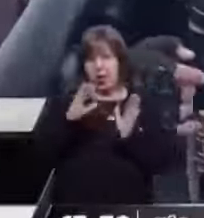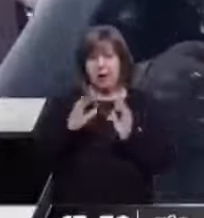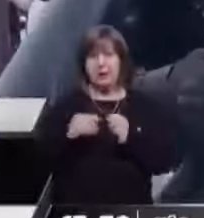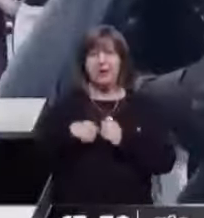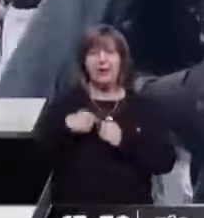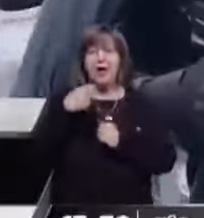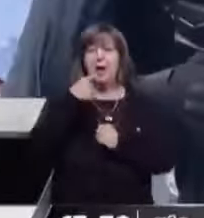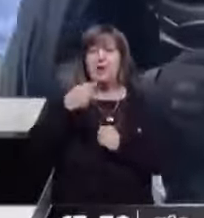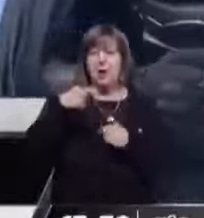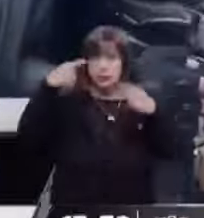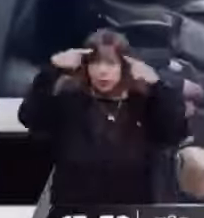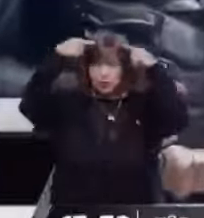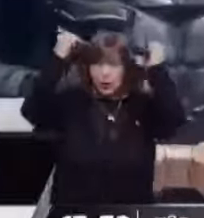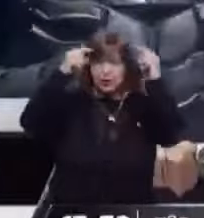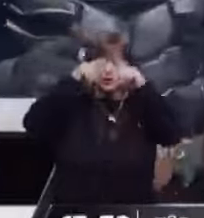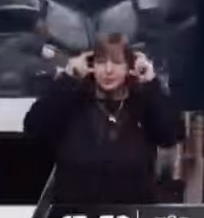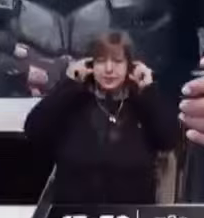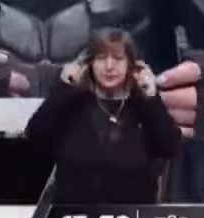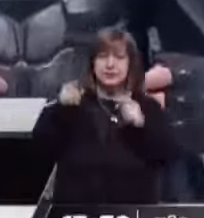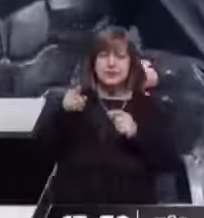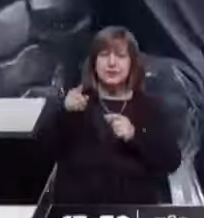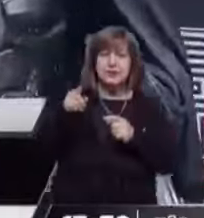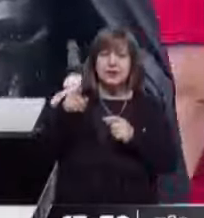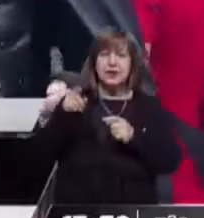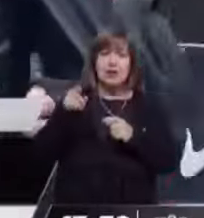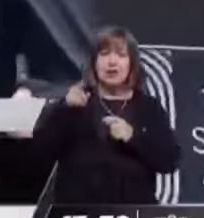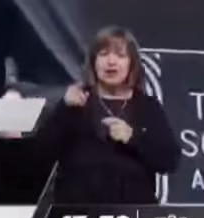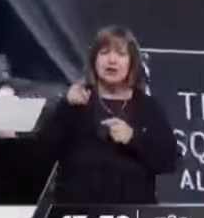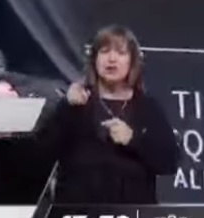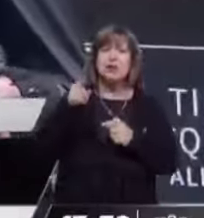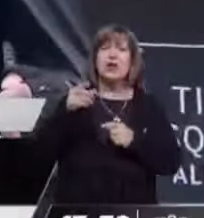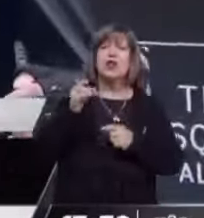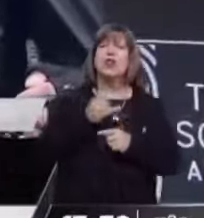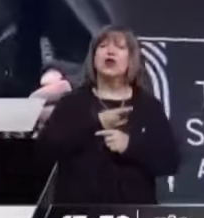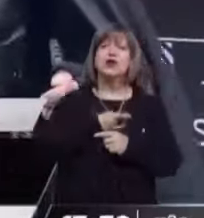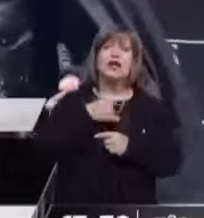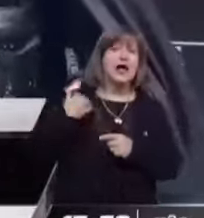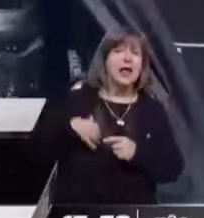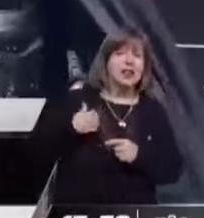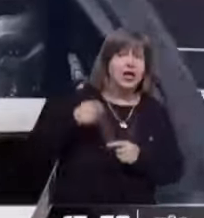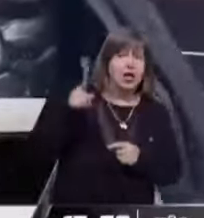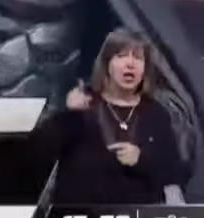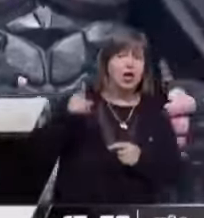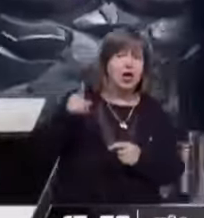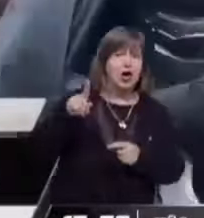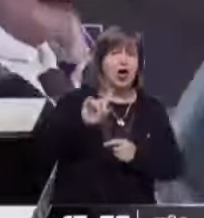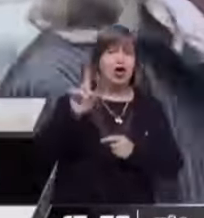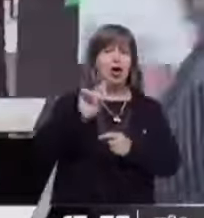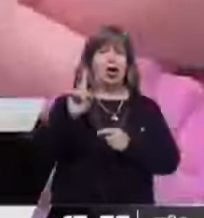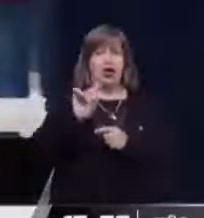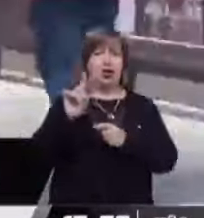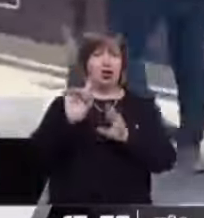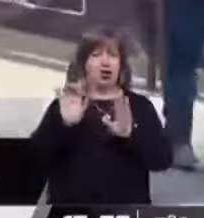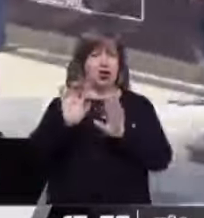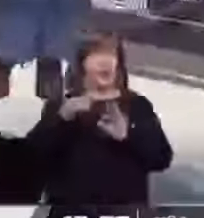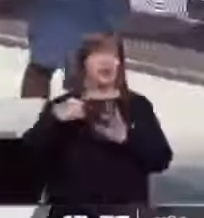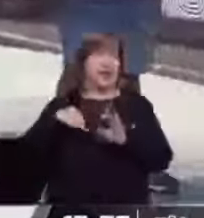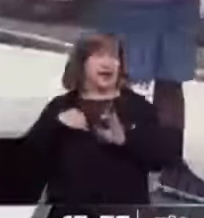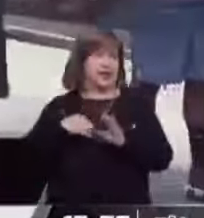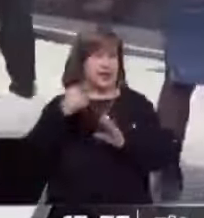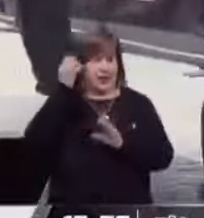Times Square? No. No, it's not the Argentinian Batman. Le estoy preguntando si es el Batman argentino. No, no es el Batman argentino. Ok, thank